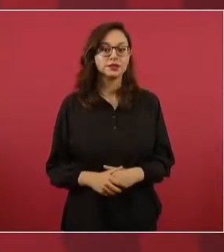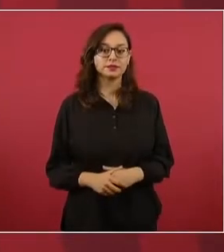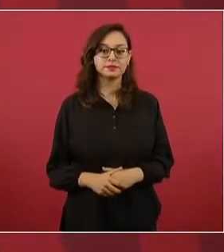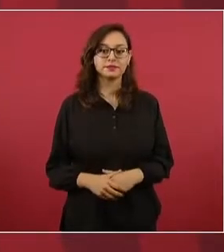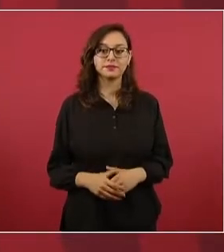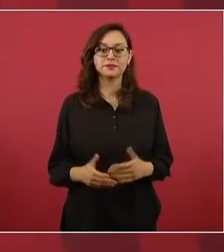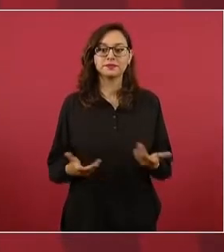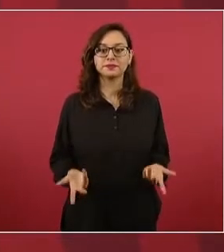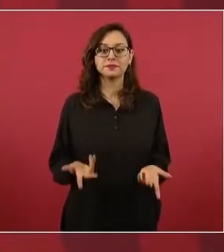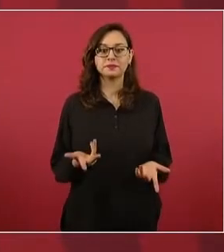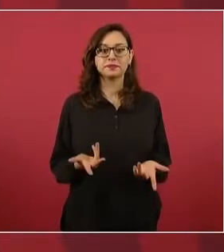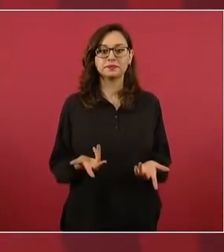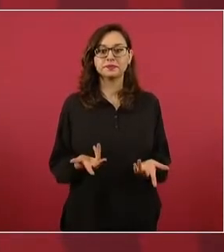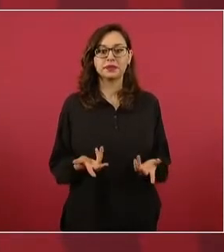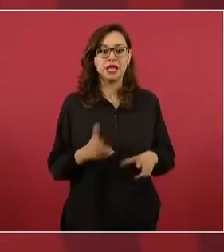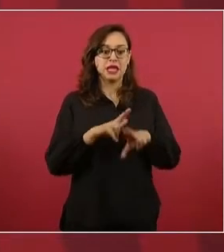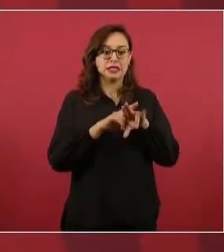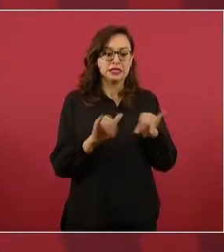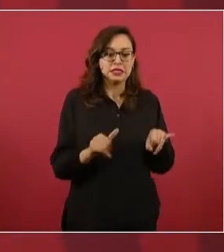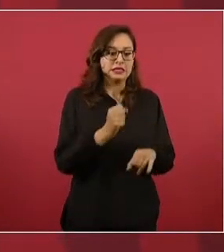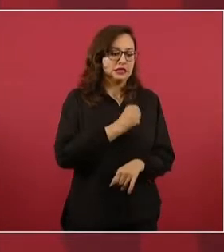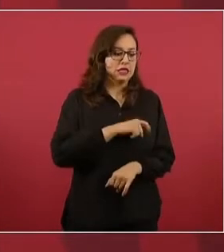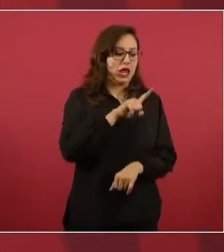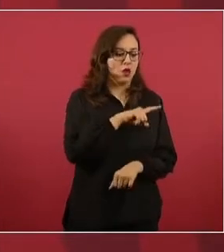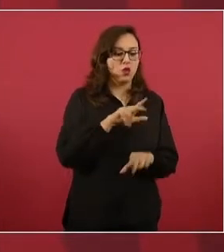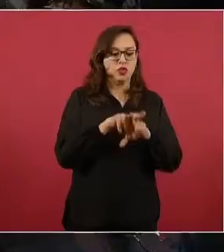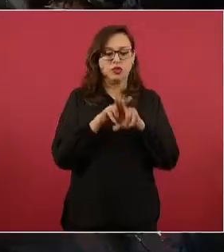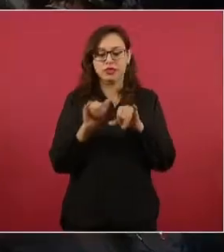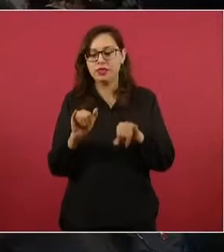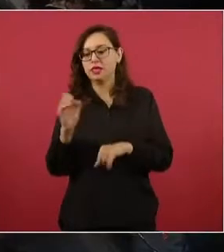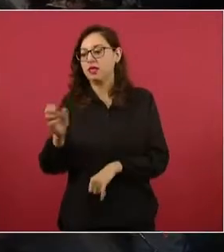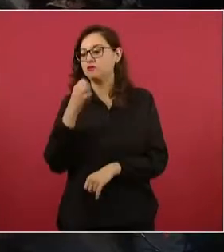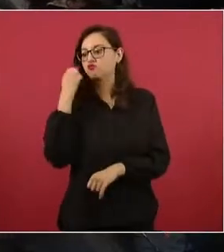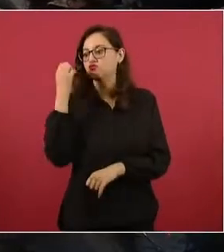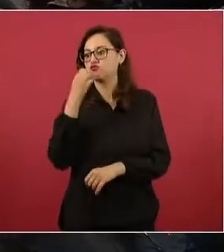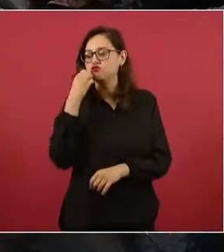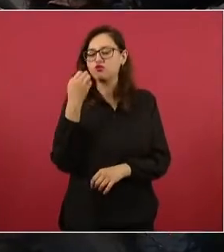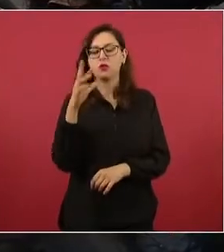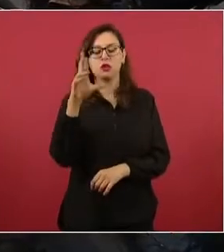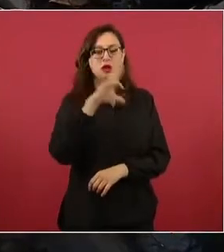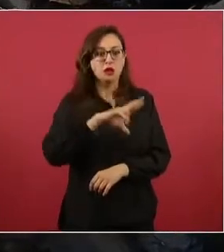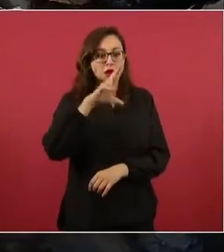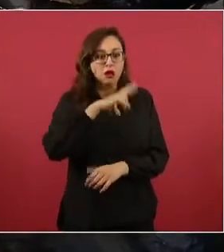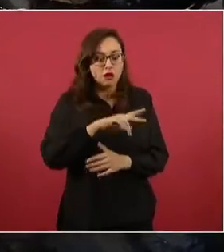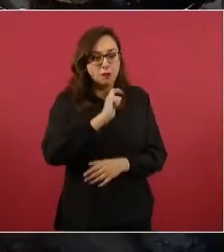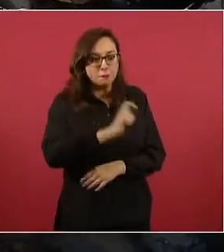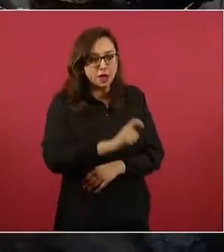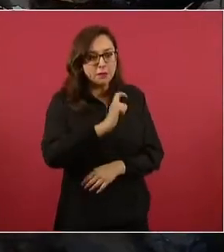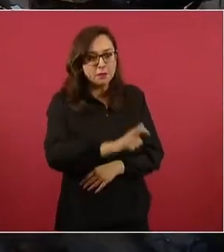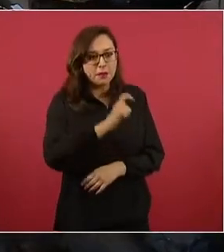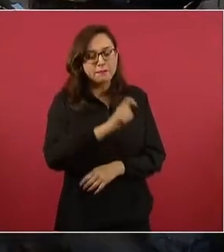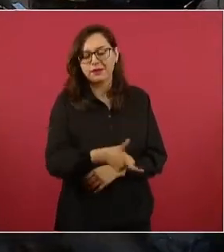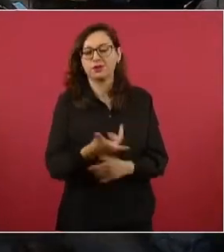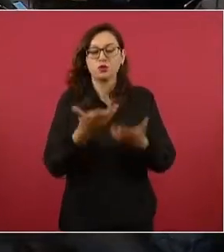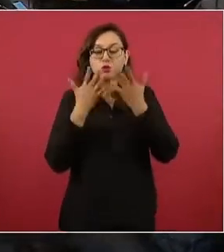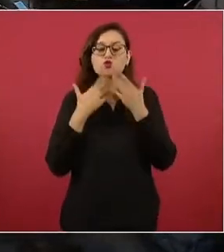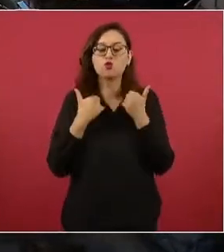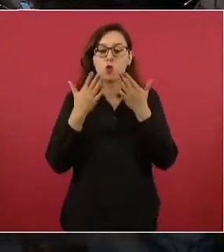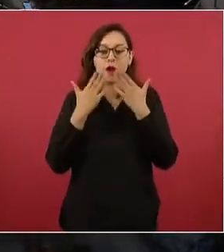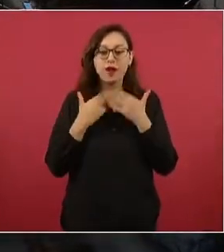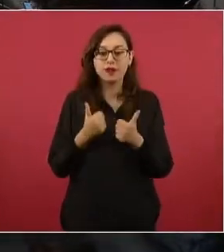ni tiene para pagar la educación pública, la educación que debe de ser pública. Entonces, ¿qué